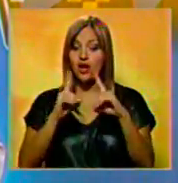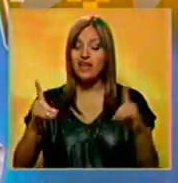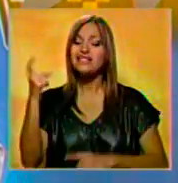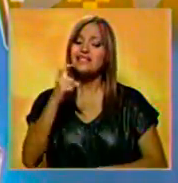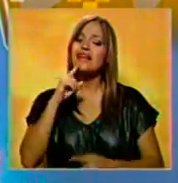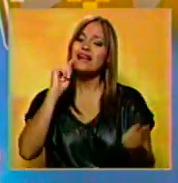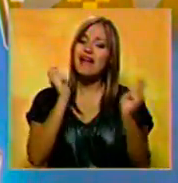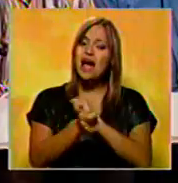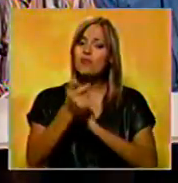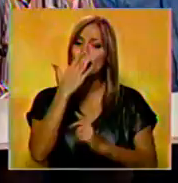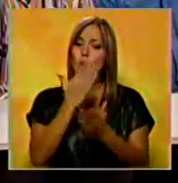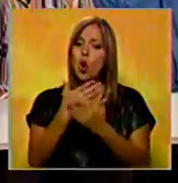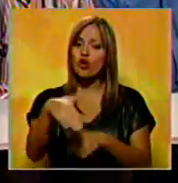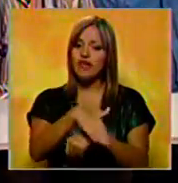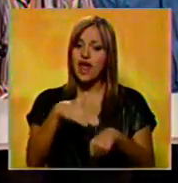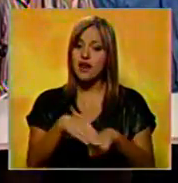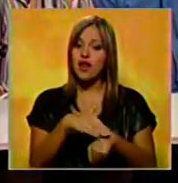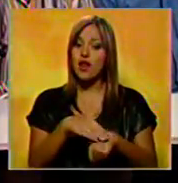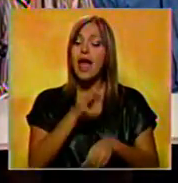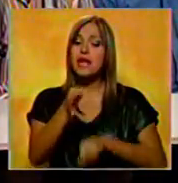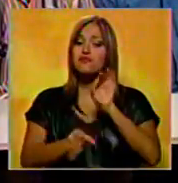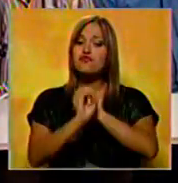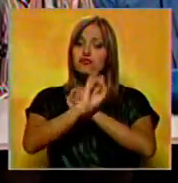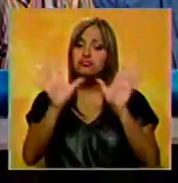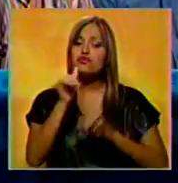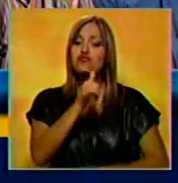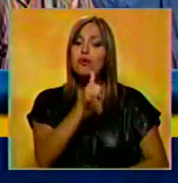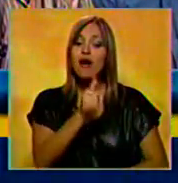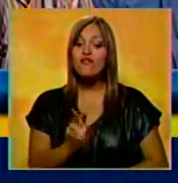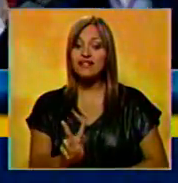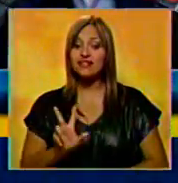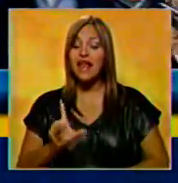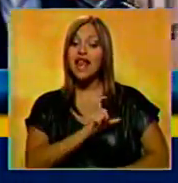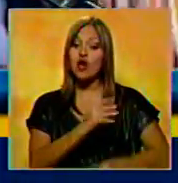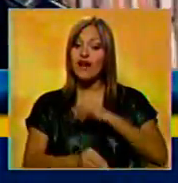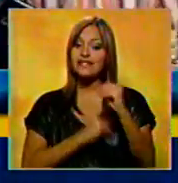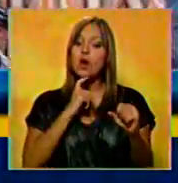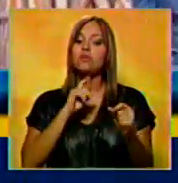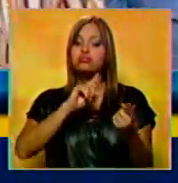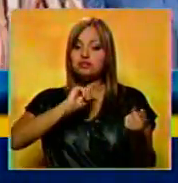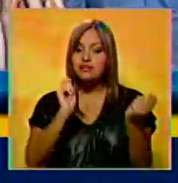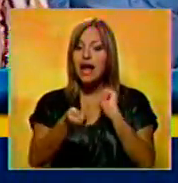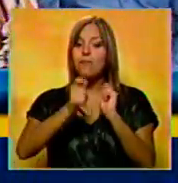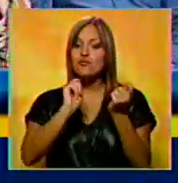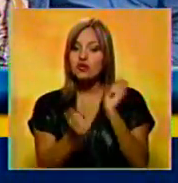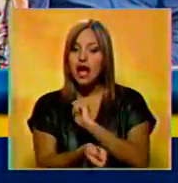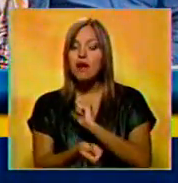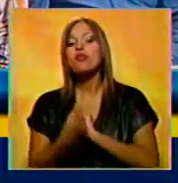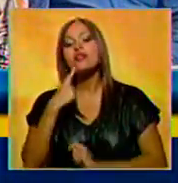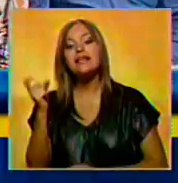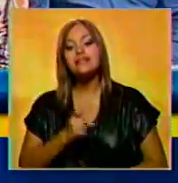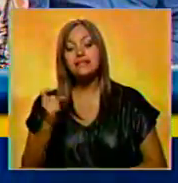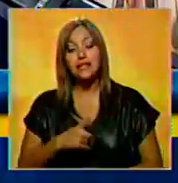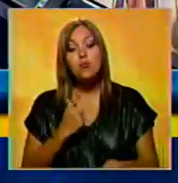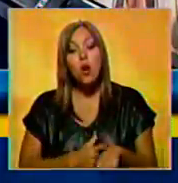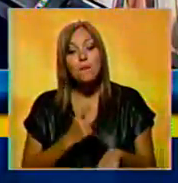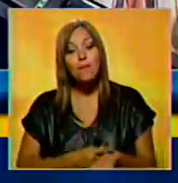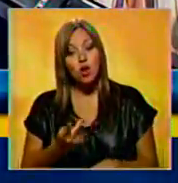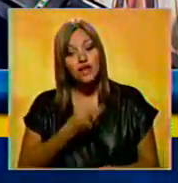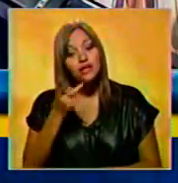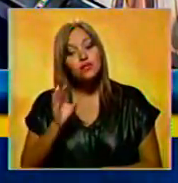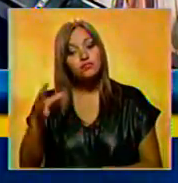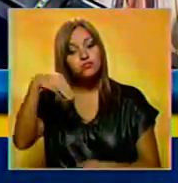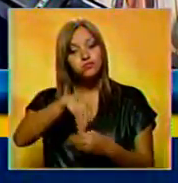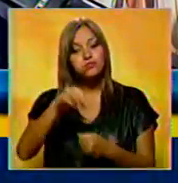para enfrentar al gobierno expresó con seguridad después del 23 de enero se realizarán las modificaciones que requiere el momento político